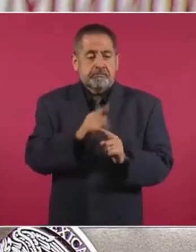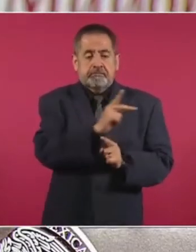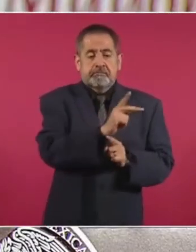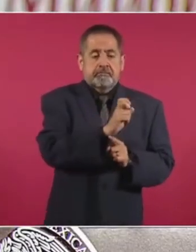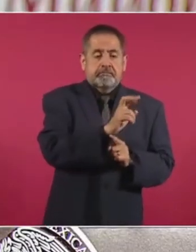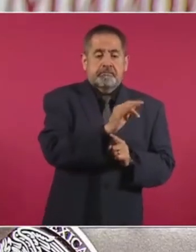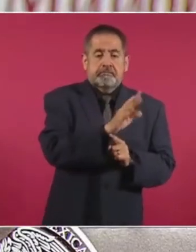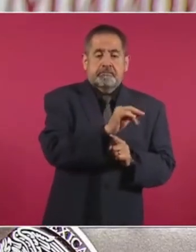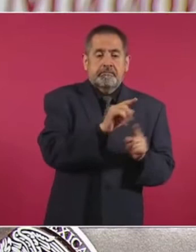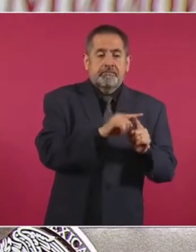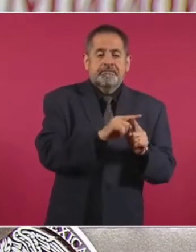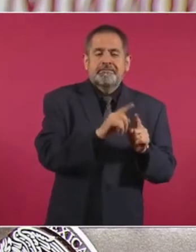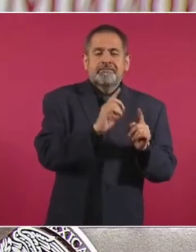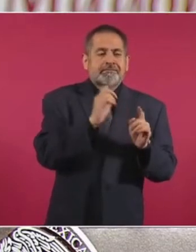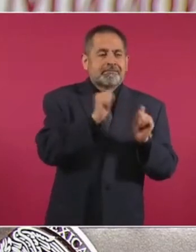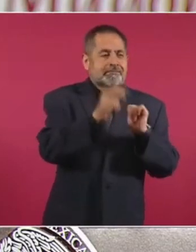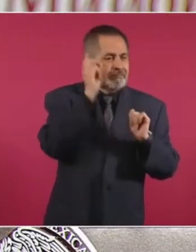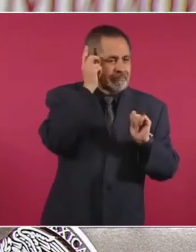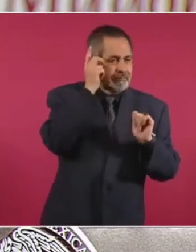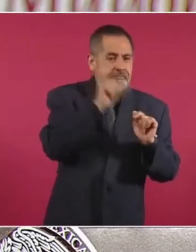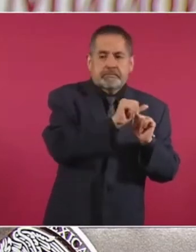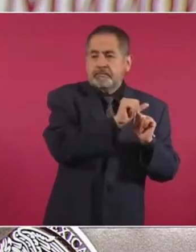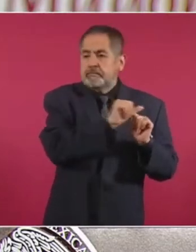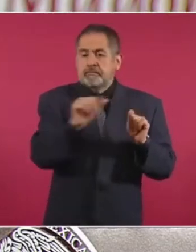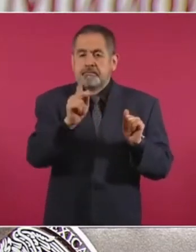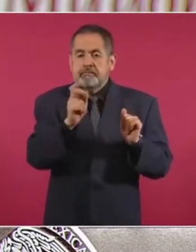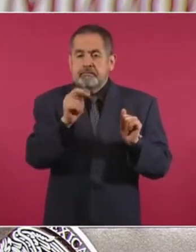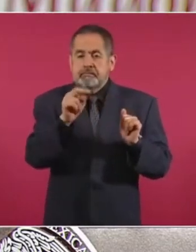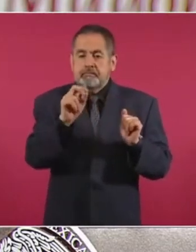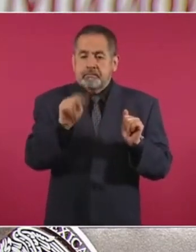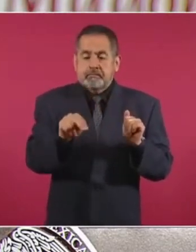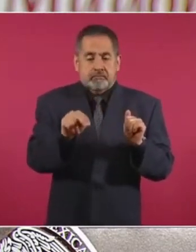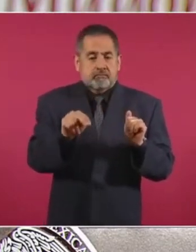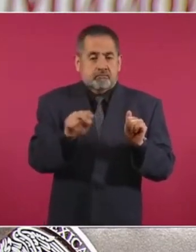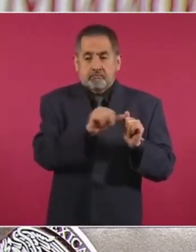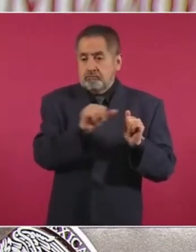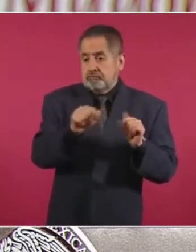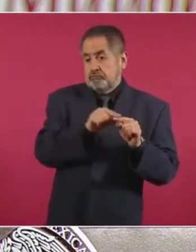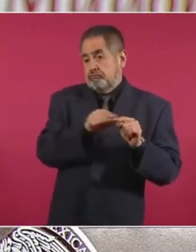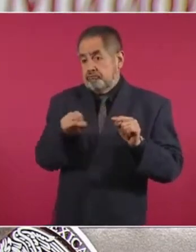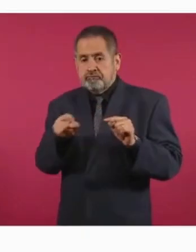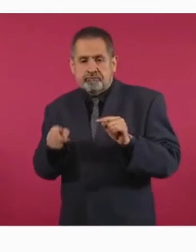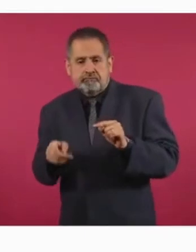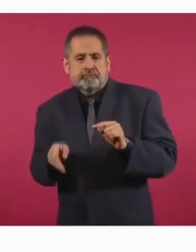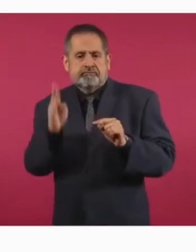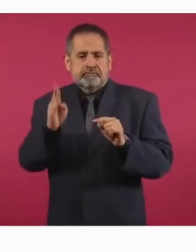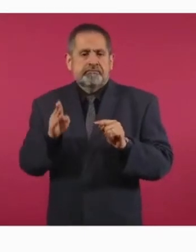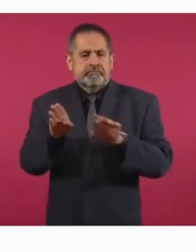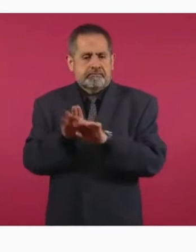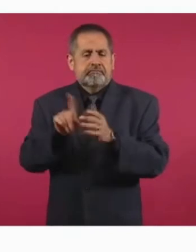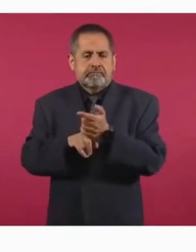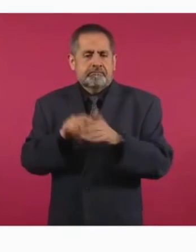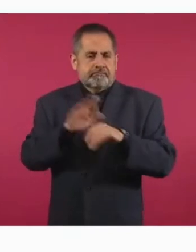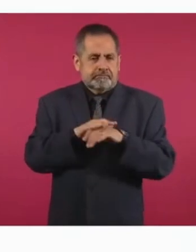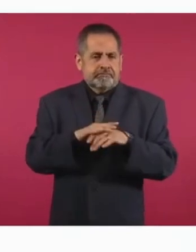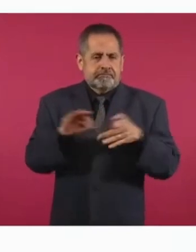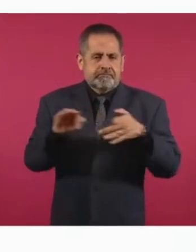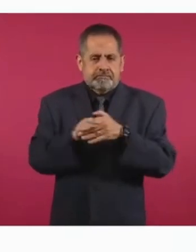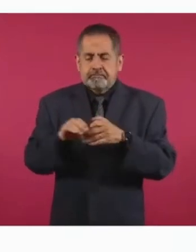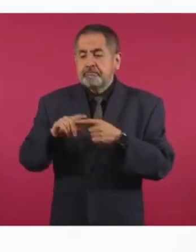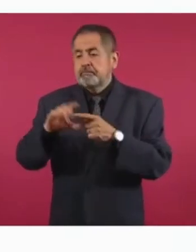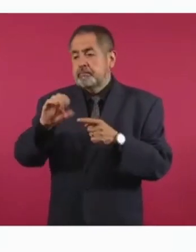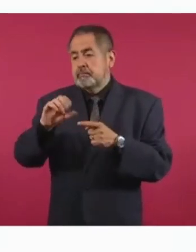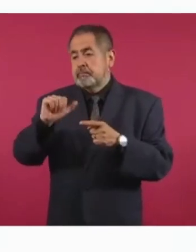la altura del Calzada Zaragoza con la autopista Peñón-Texcoco. También ayuda a acercar todas las zonas de